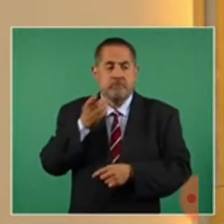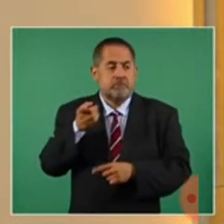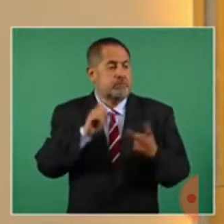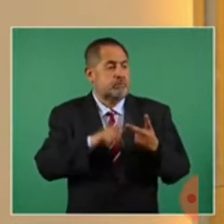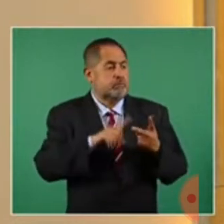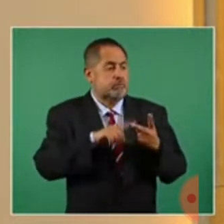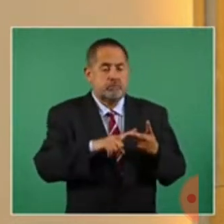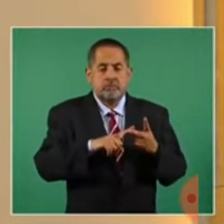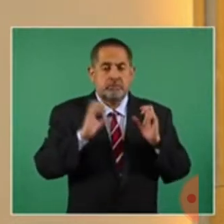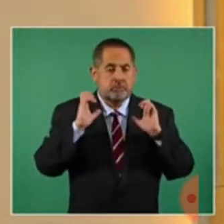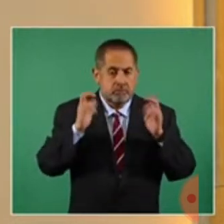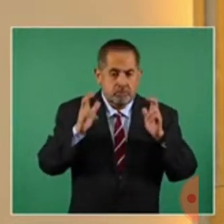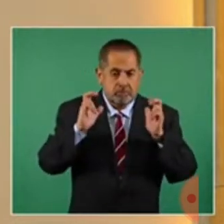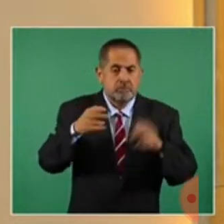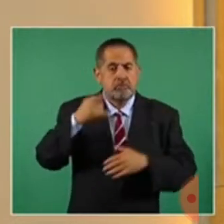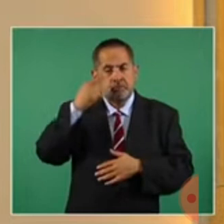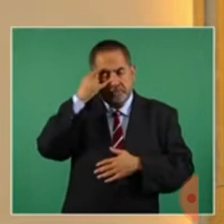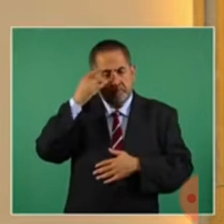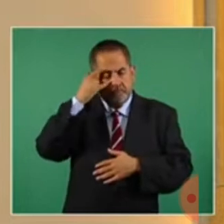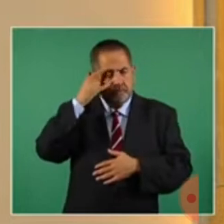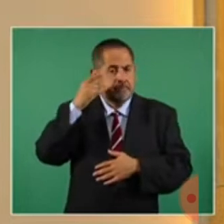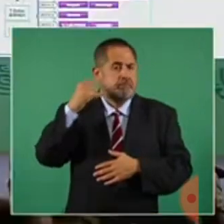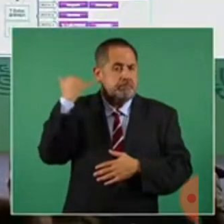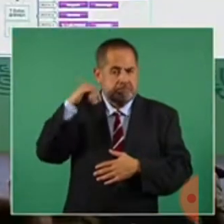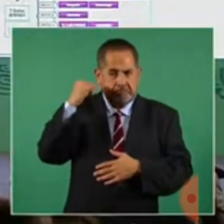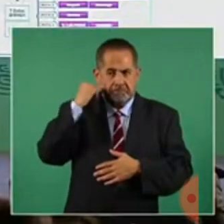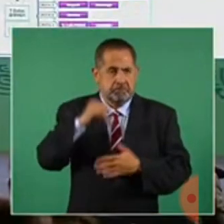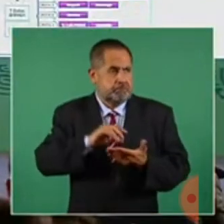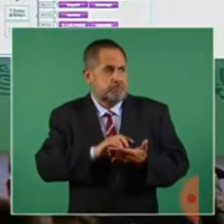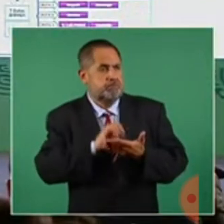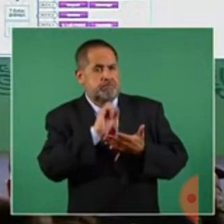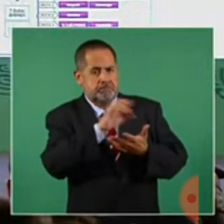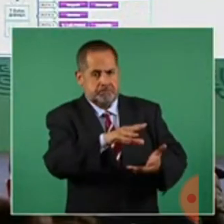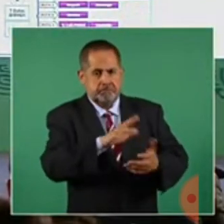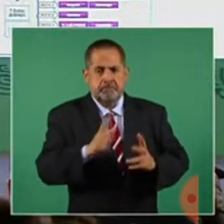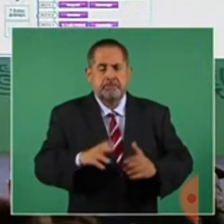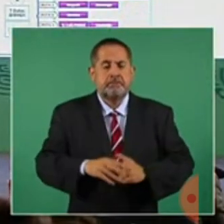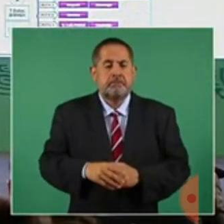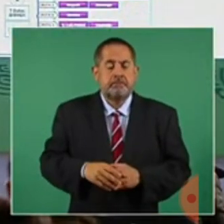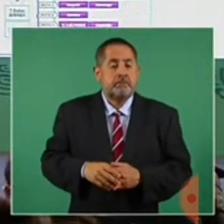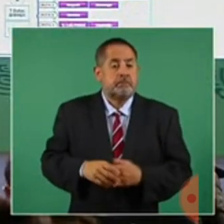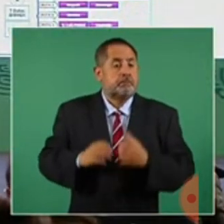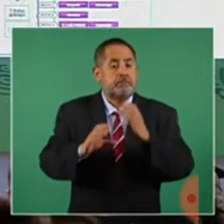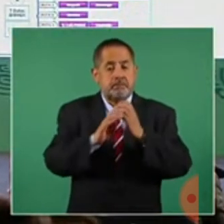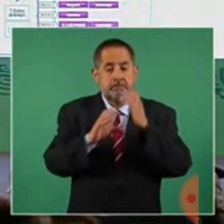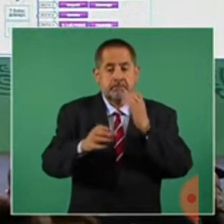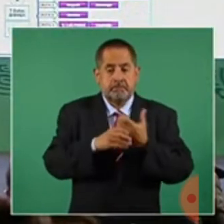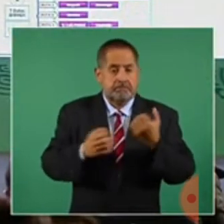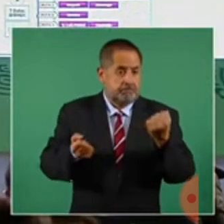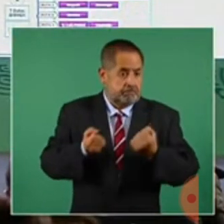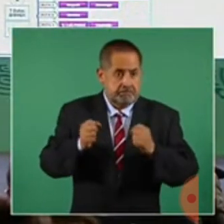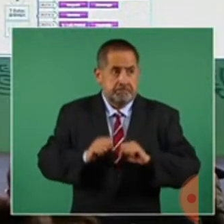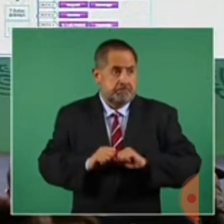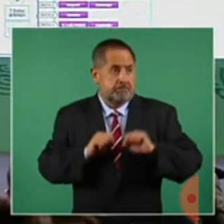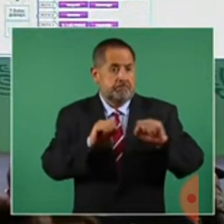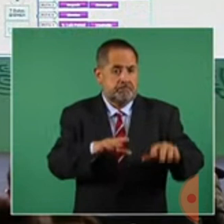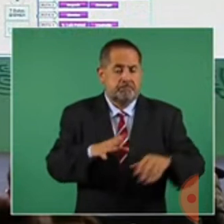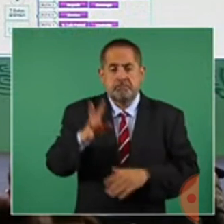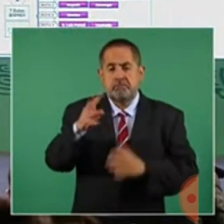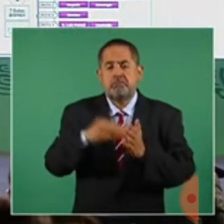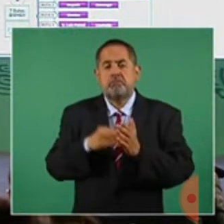2, Chiapas, Campeche y Yucatán. En vía terrestre fueron